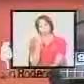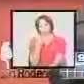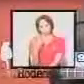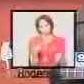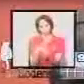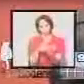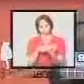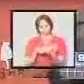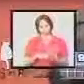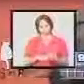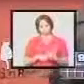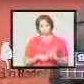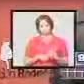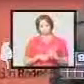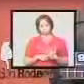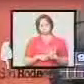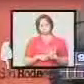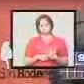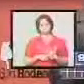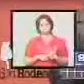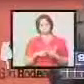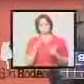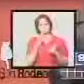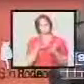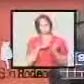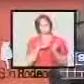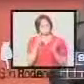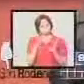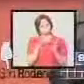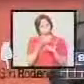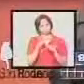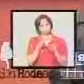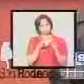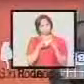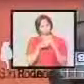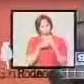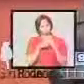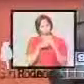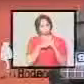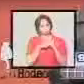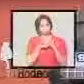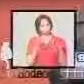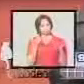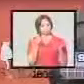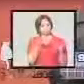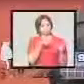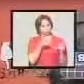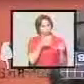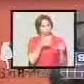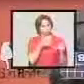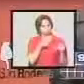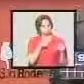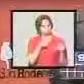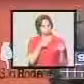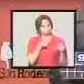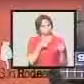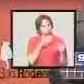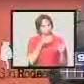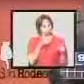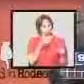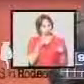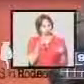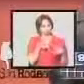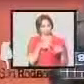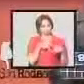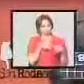requisitos que se exigen para un crédito de vivienda es que las personas puedan ser también